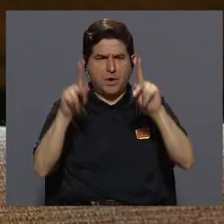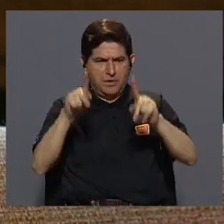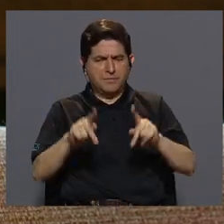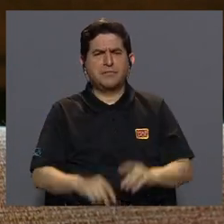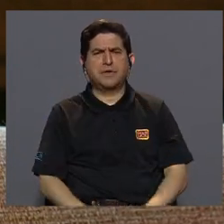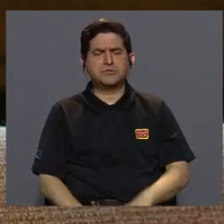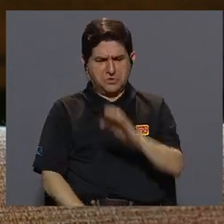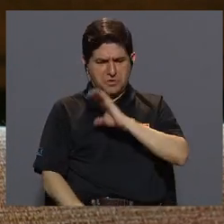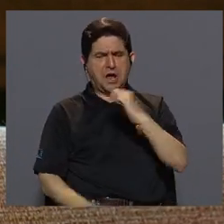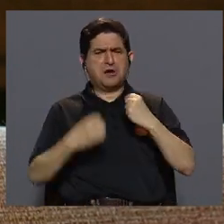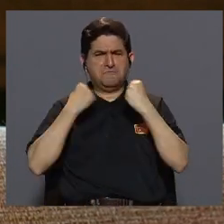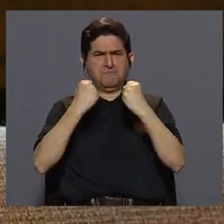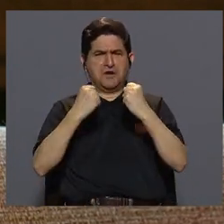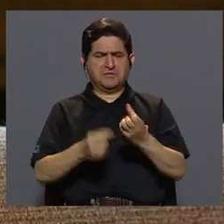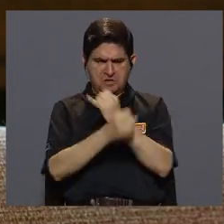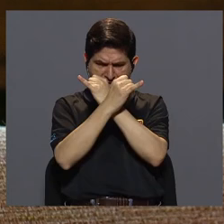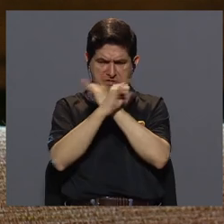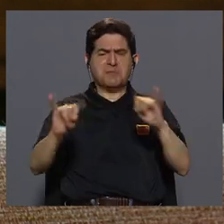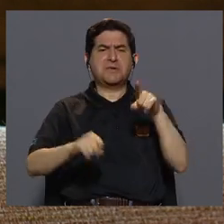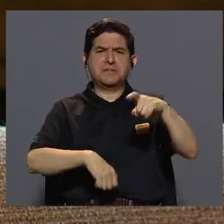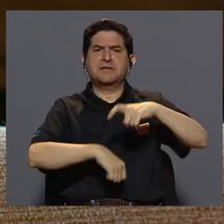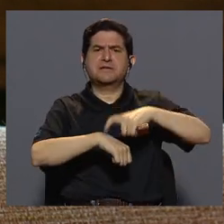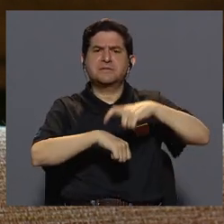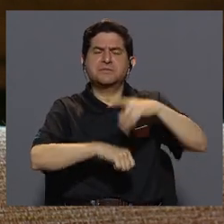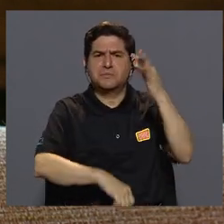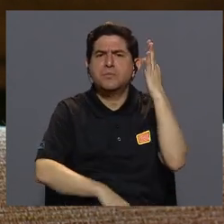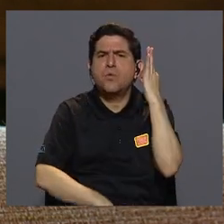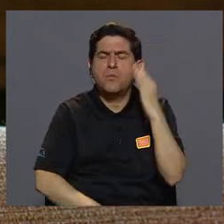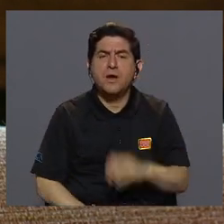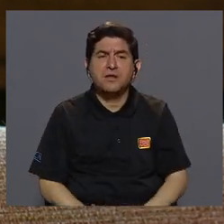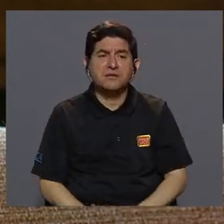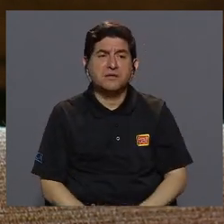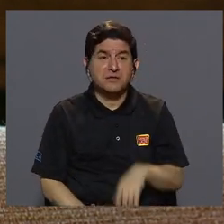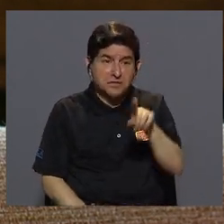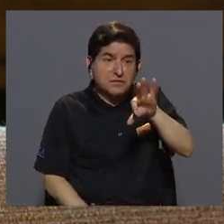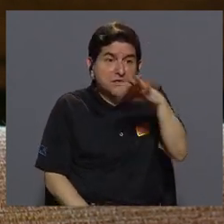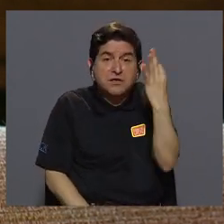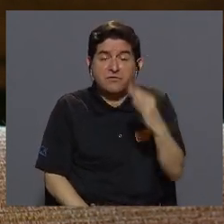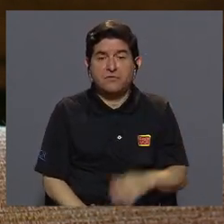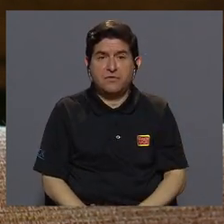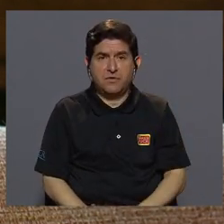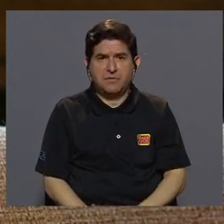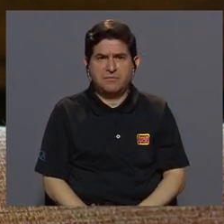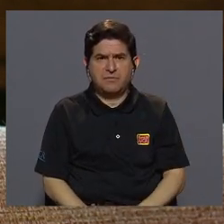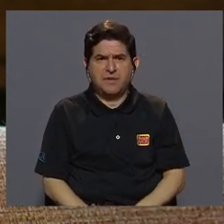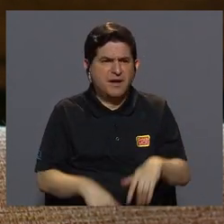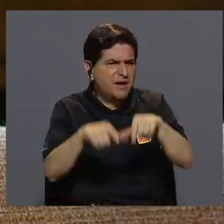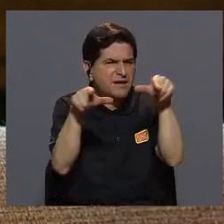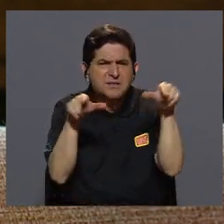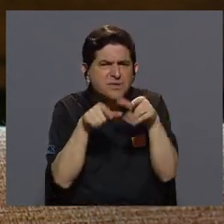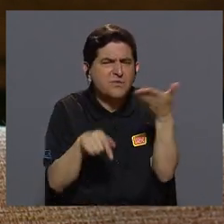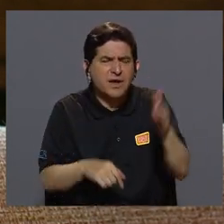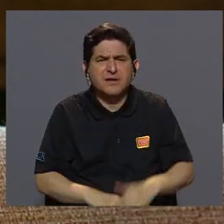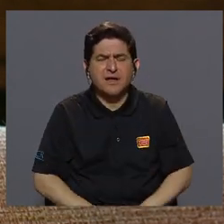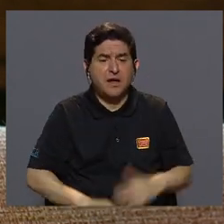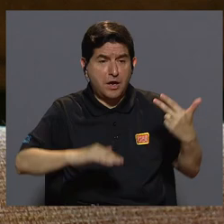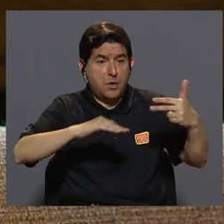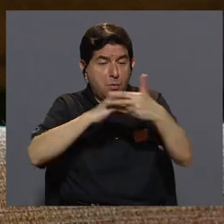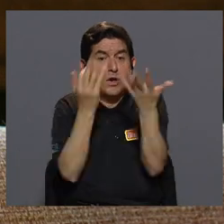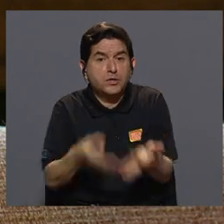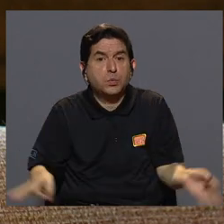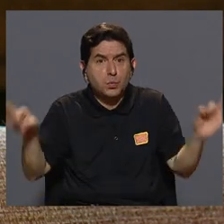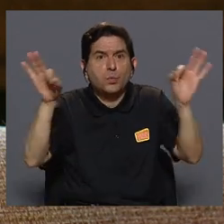muy, muy independiente. En ese tiempo las mujeres tenían que ser así porque el realejo era un puerto